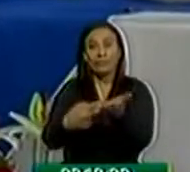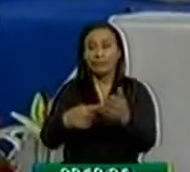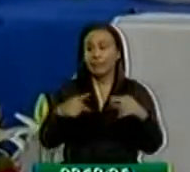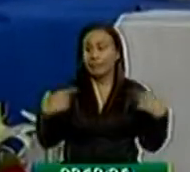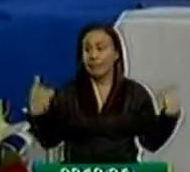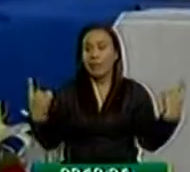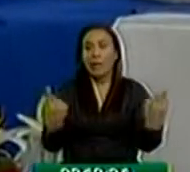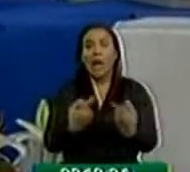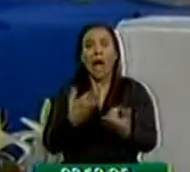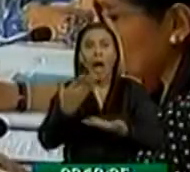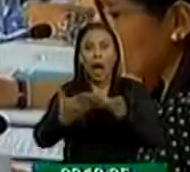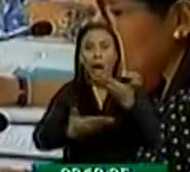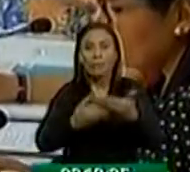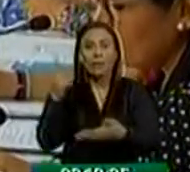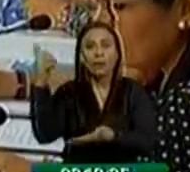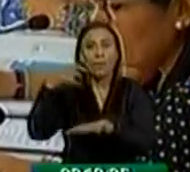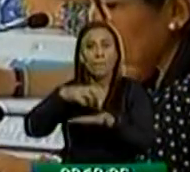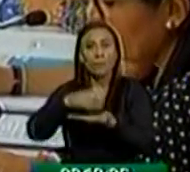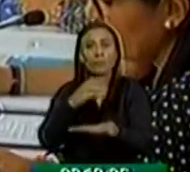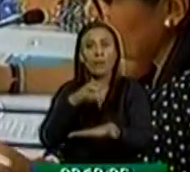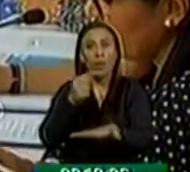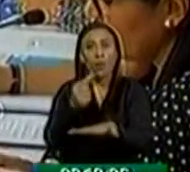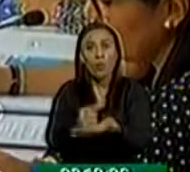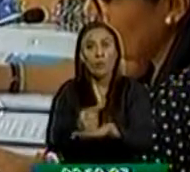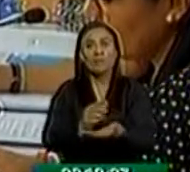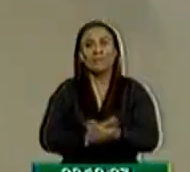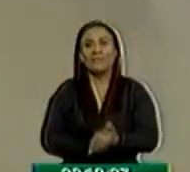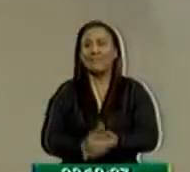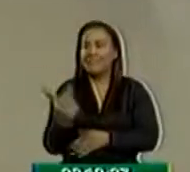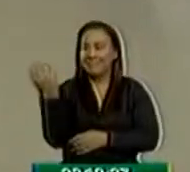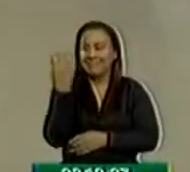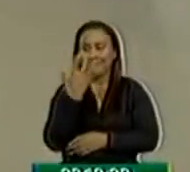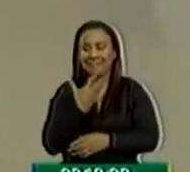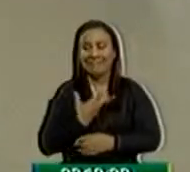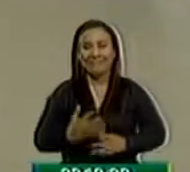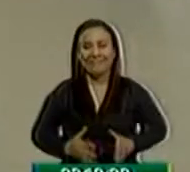itinerante en dicho cantón de la provincia del Guayas. Informó Roselena Vascones.